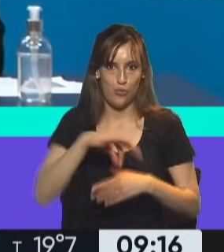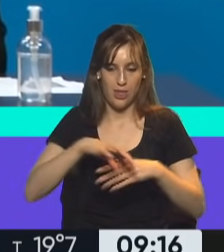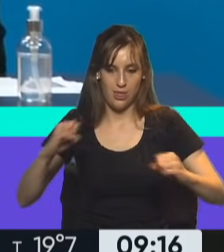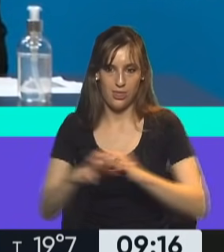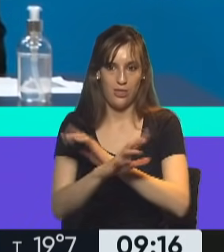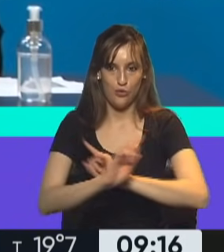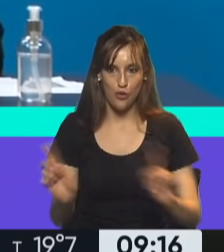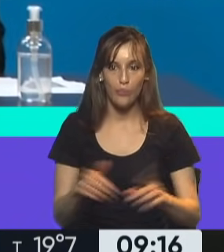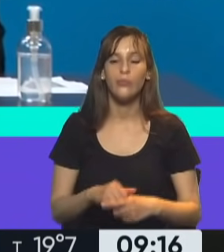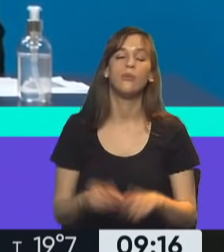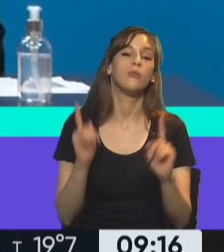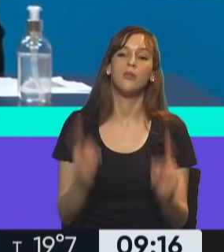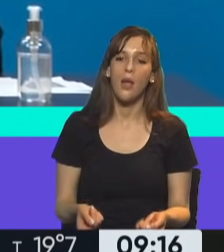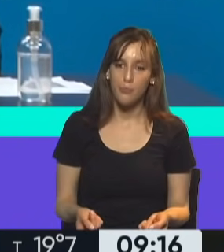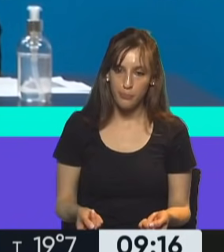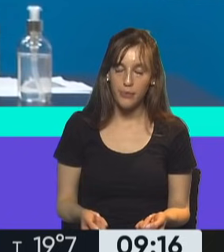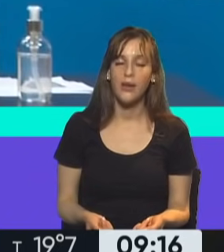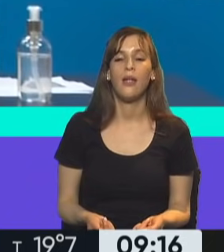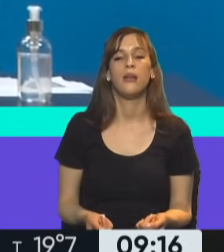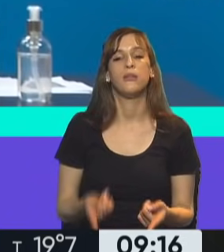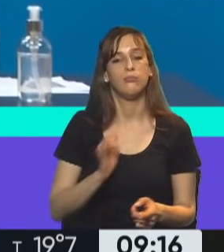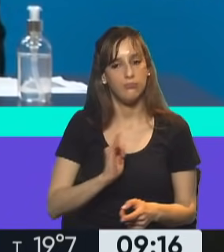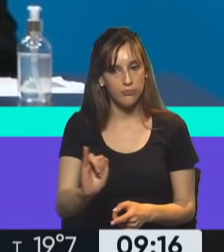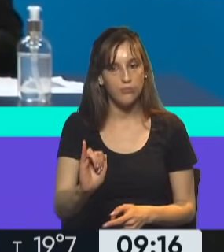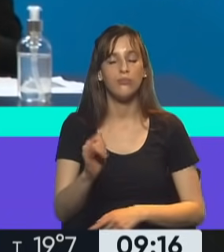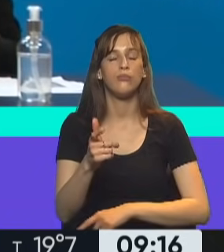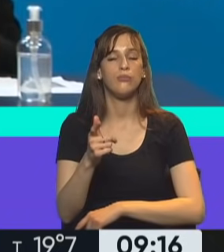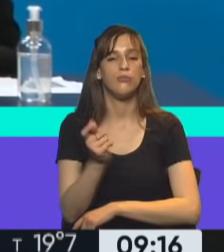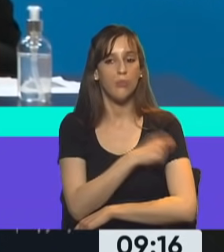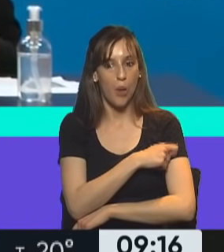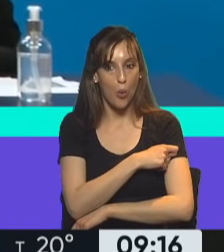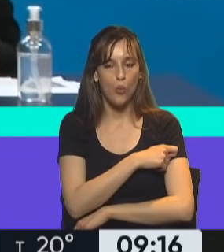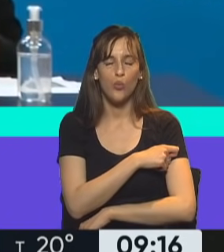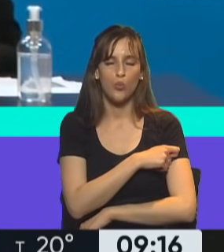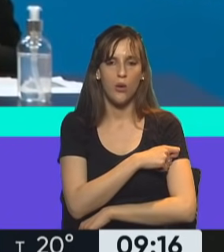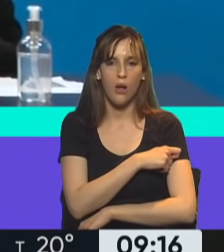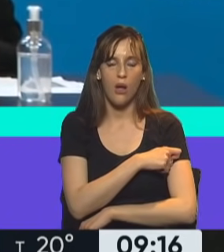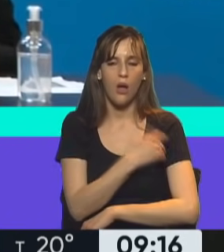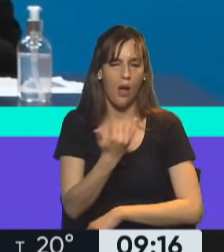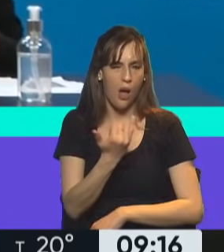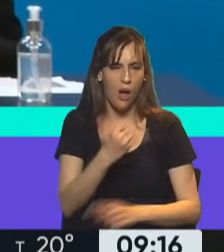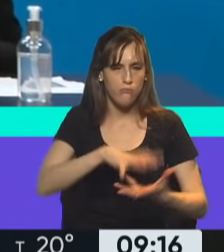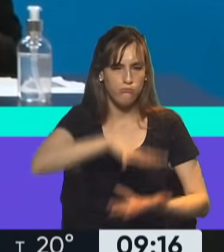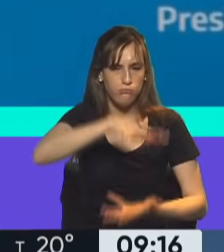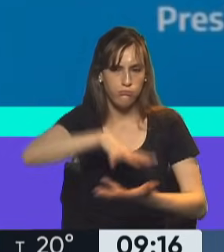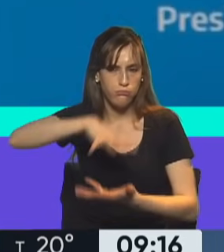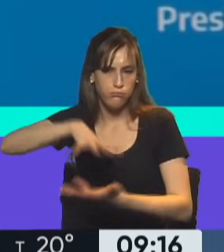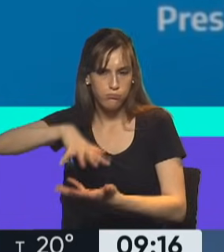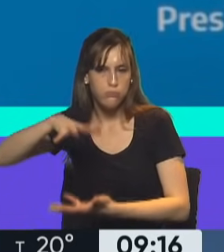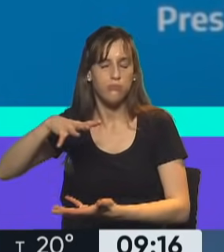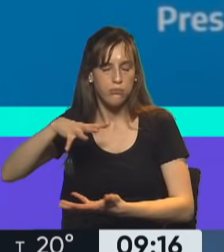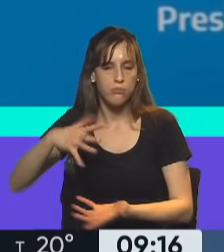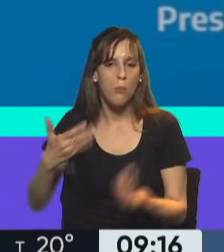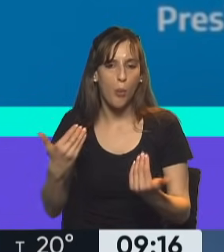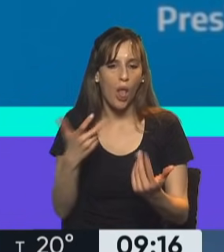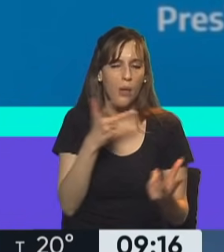también atento que tenemos stock suficiente de dosis de vacuna para poder vacunar a todos los argentinos y argentinas en todas las etapas de